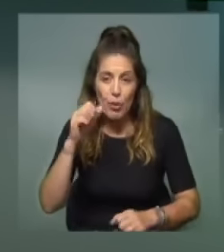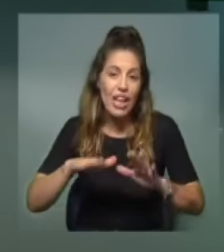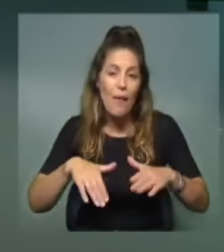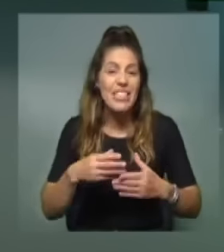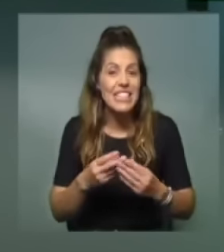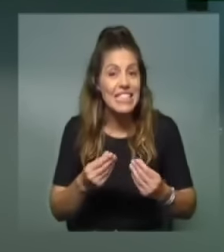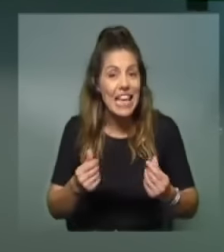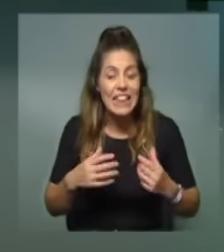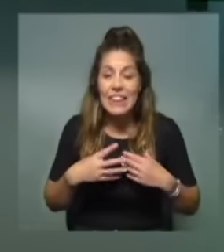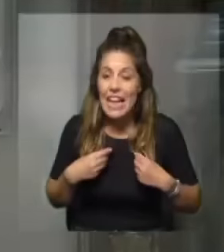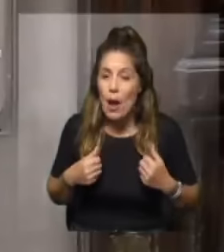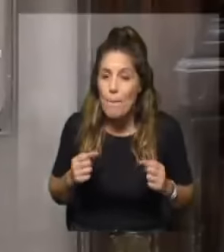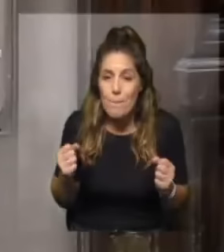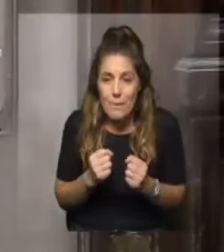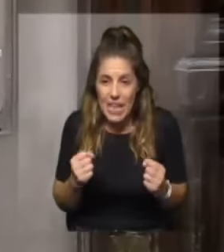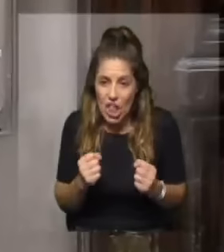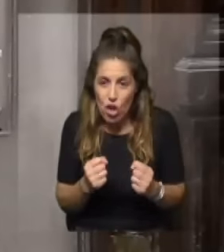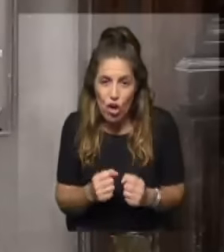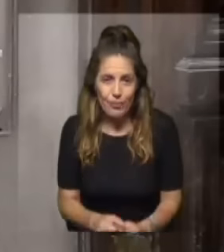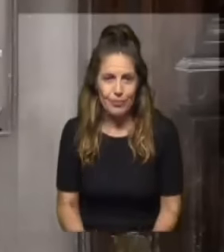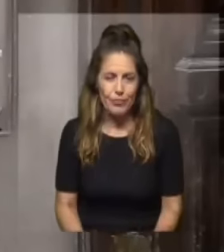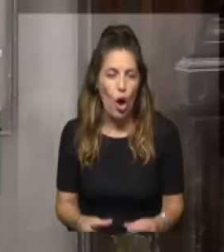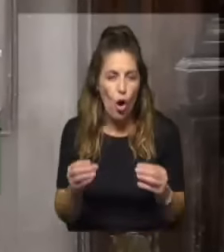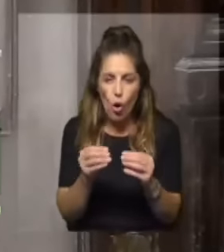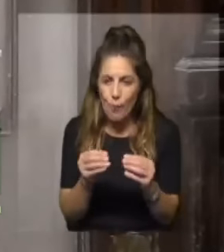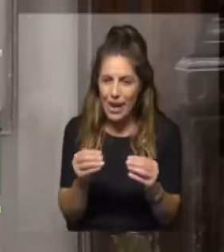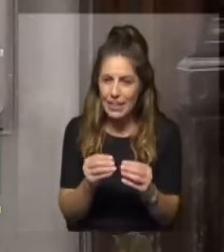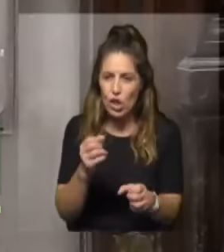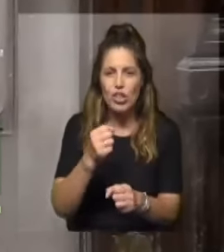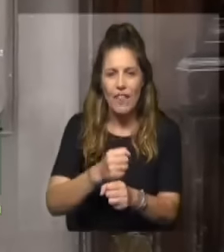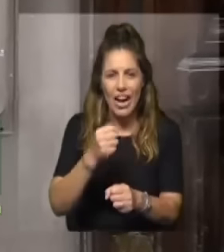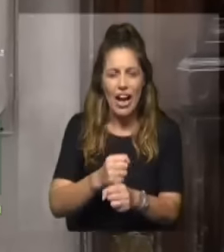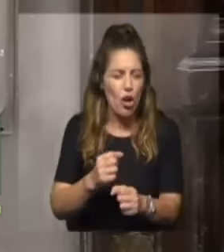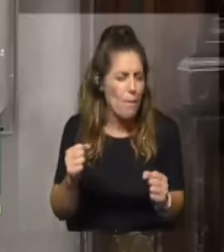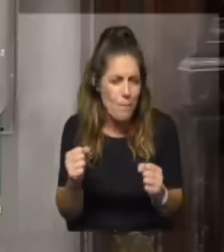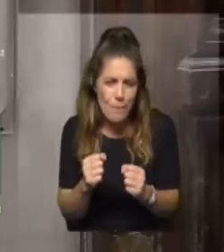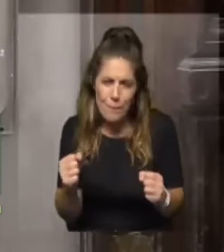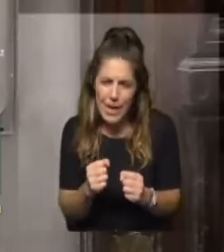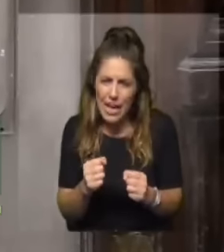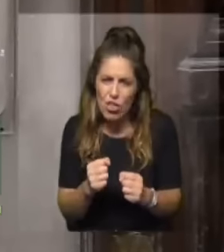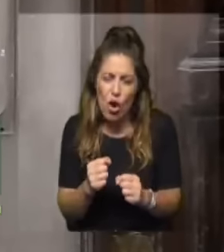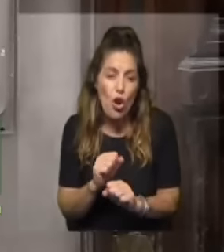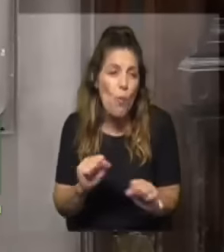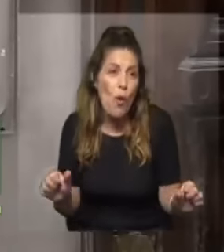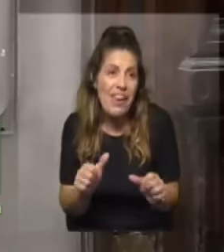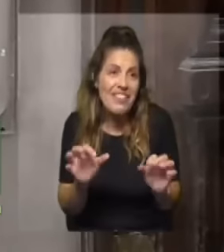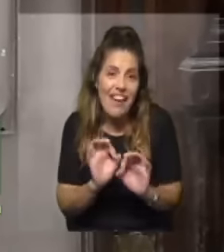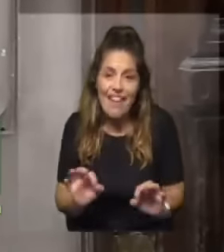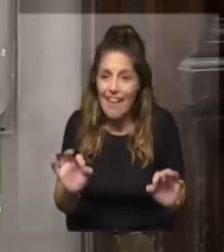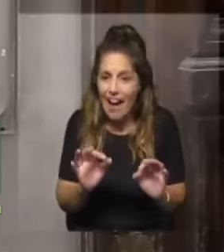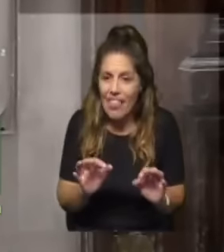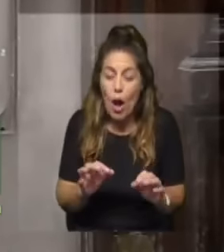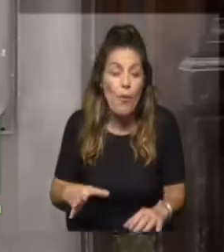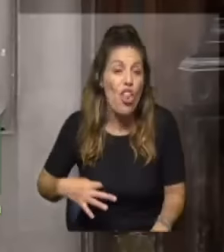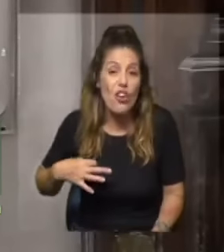sienten miedo los compañeros trabajadores con mucho miedo con mucha impotencia por lo sucedido y por lo que vivimos a